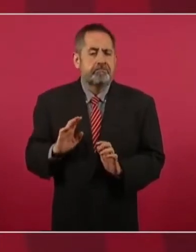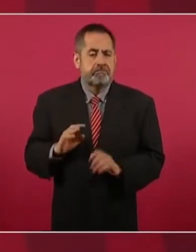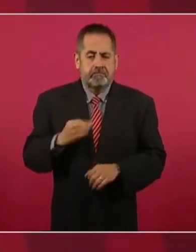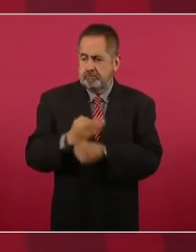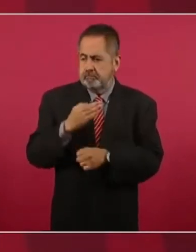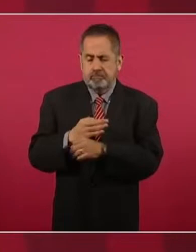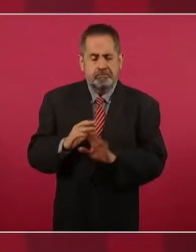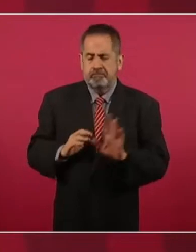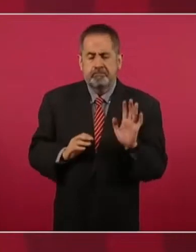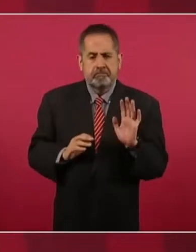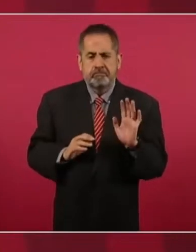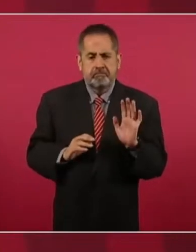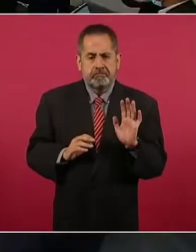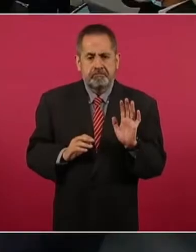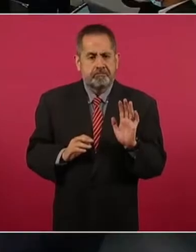todavía